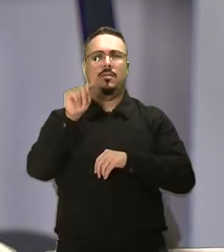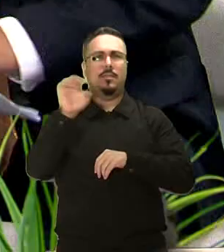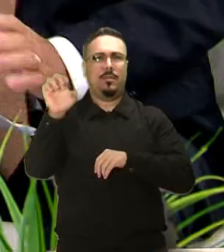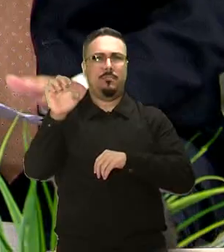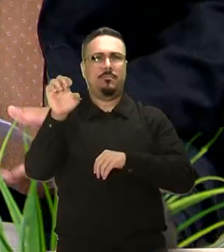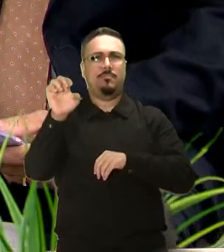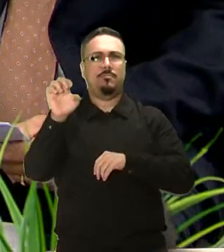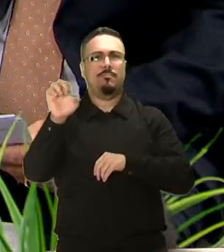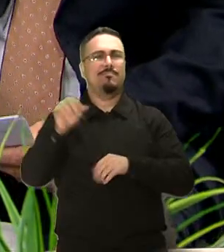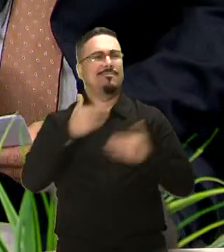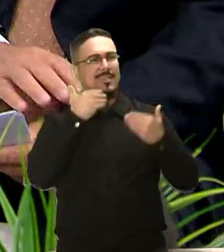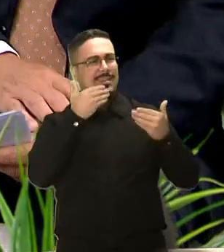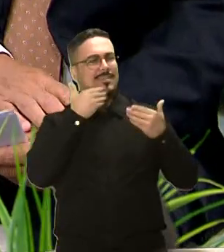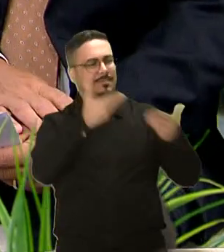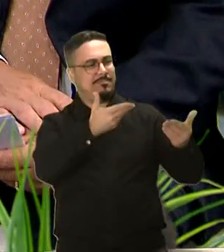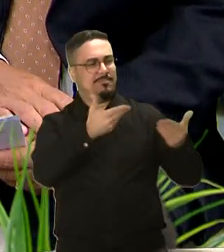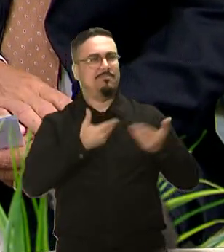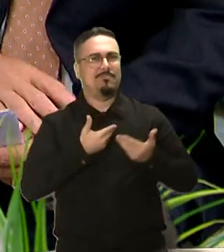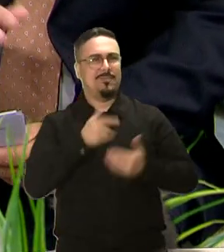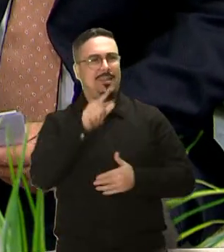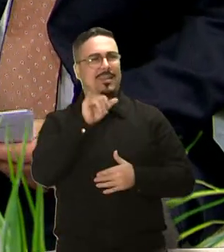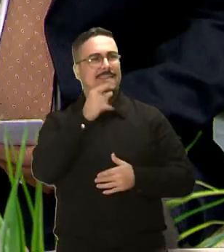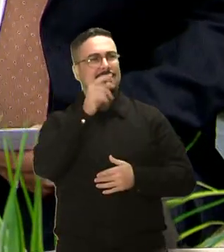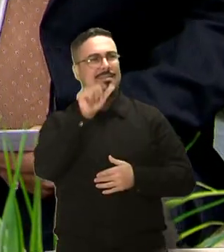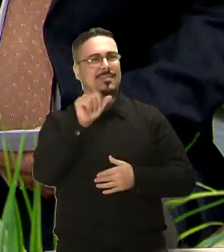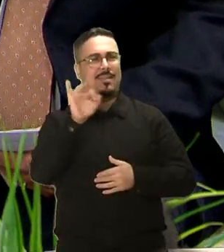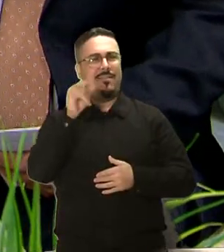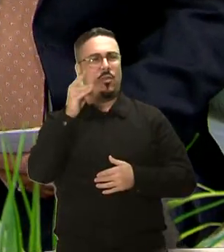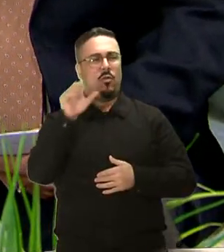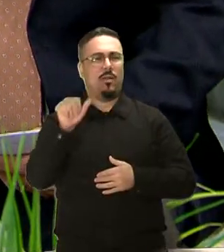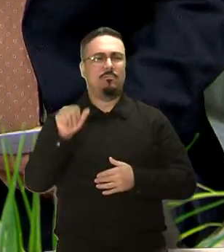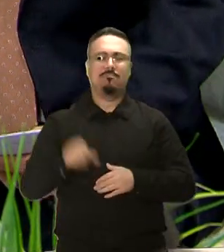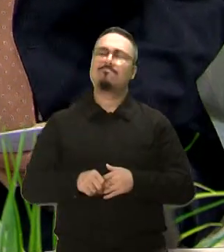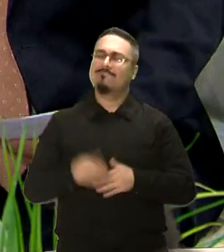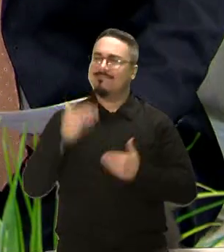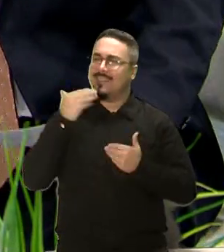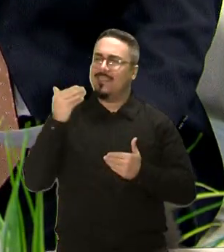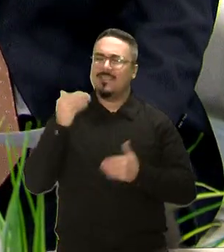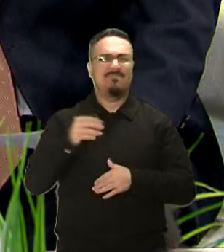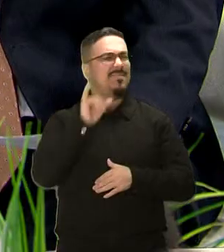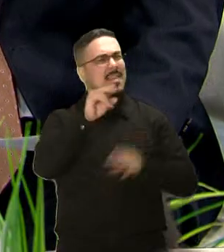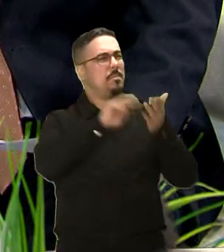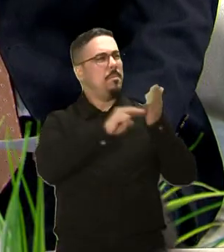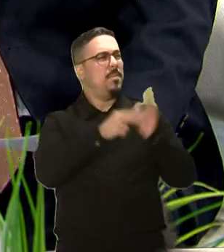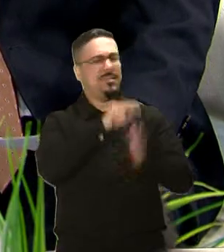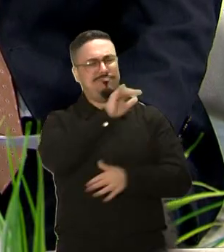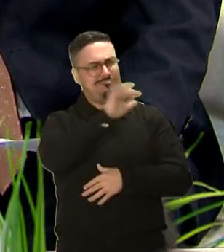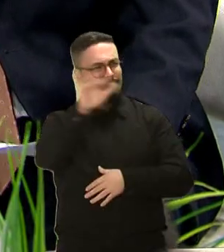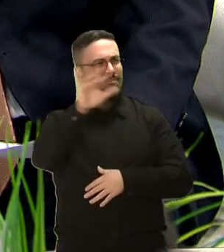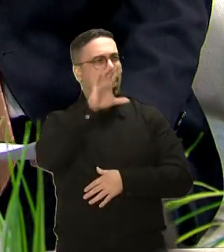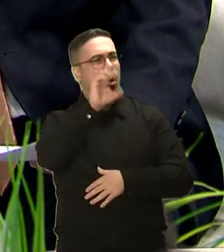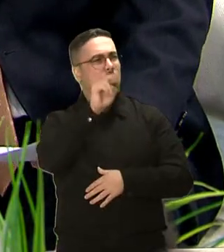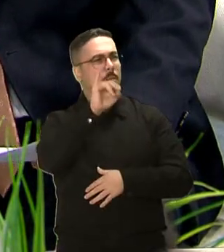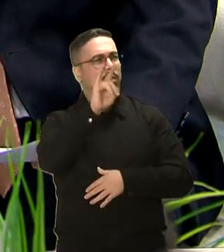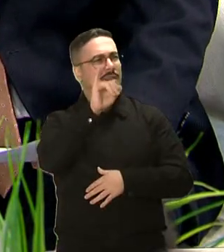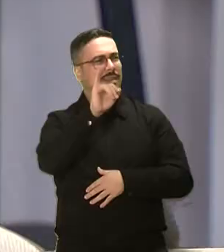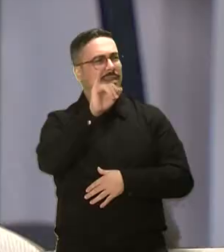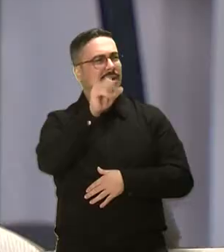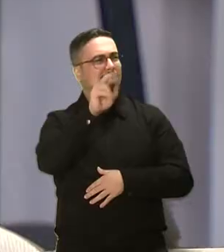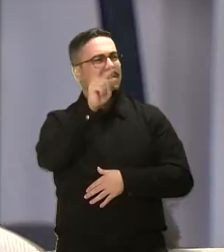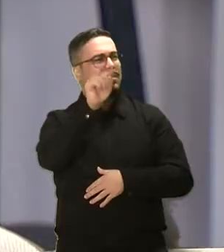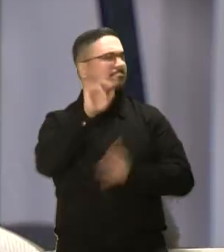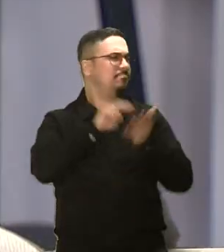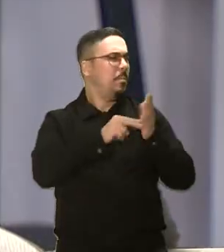Muchas gracias por estar con nosotros Gracias a ustedes por tenerme aquí comuni arte que Qué quiere decir Qué significa el propósito pues la